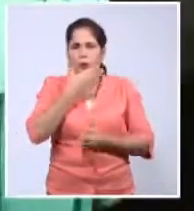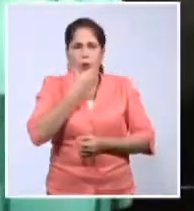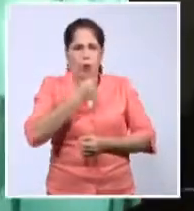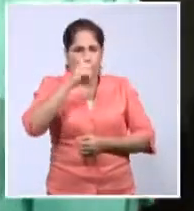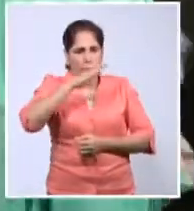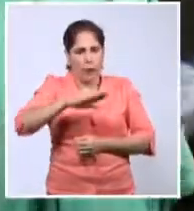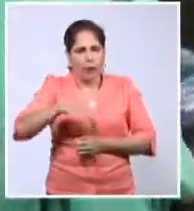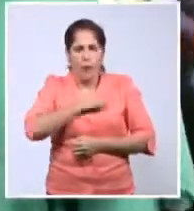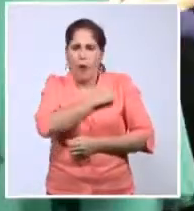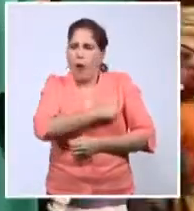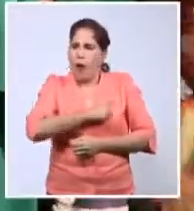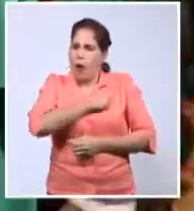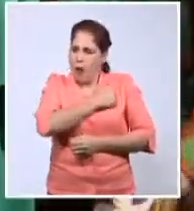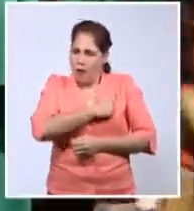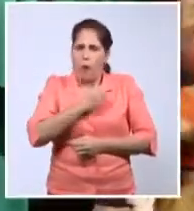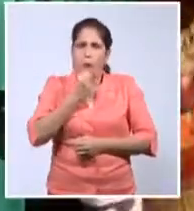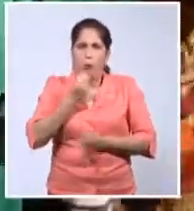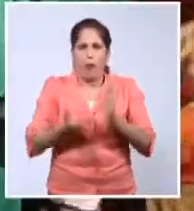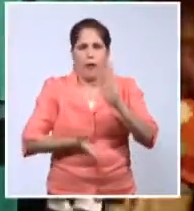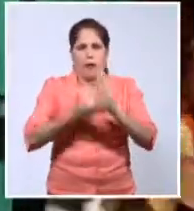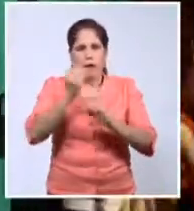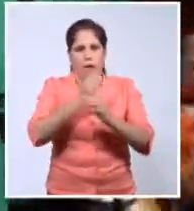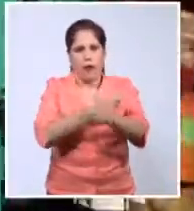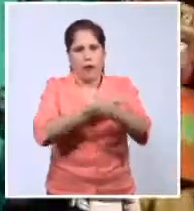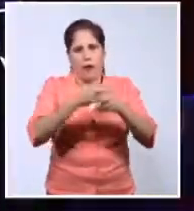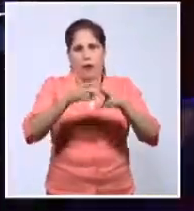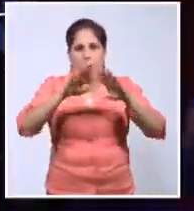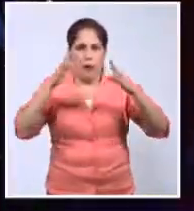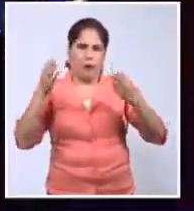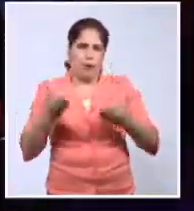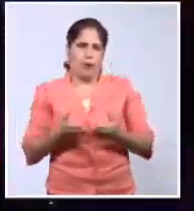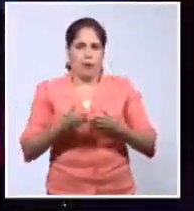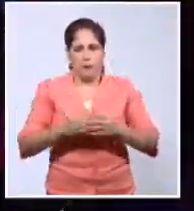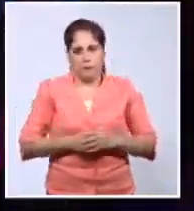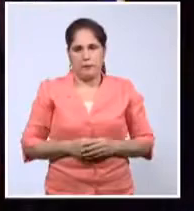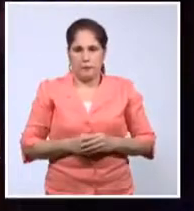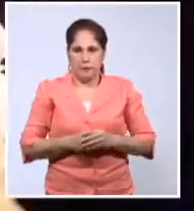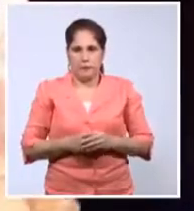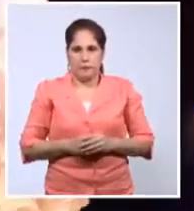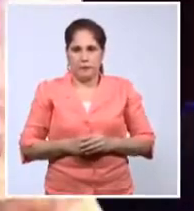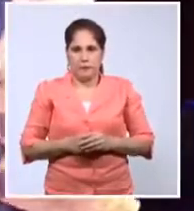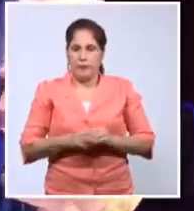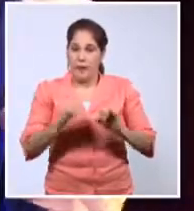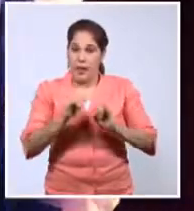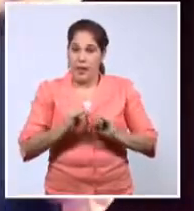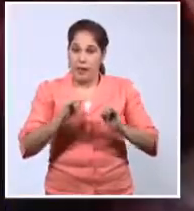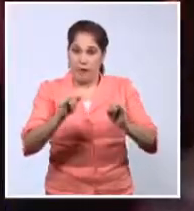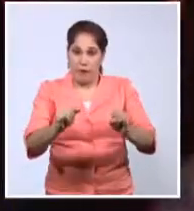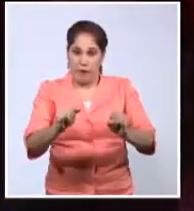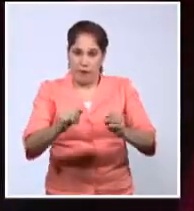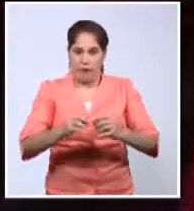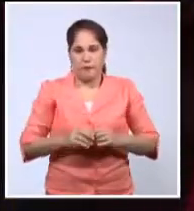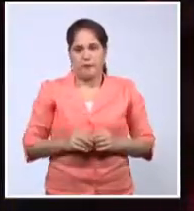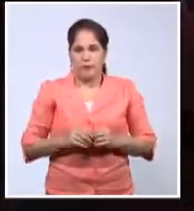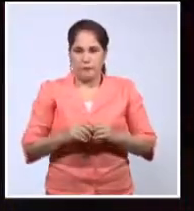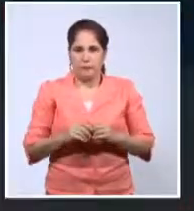amor salva a la humanidad. Daniel González Cabello, Sistema Informativo de la Televisión Cubana.